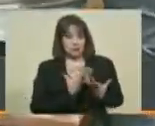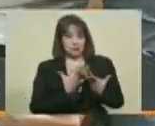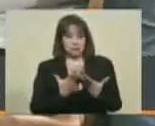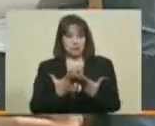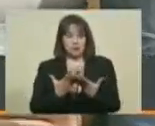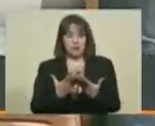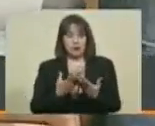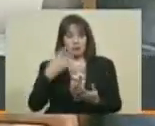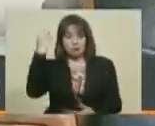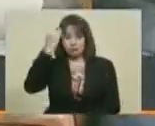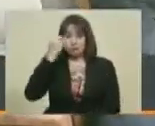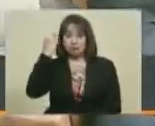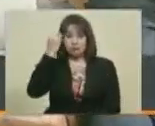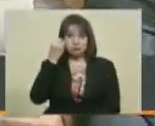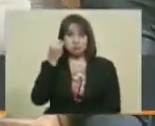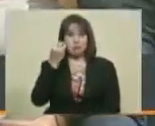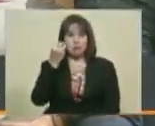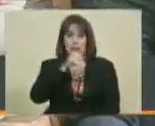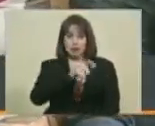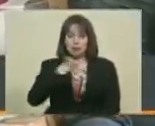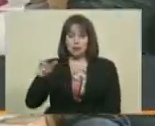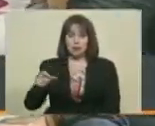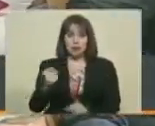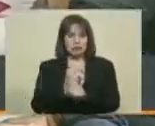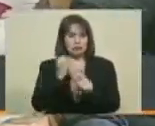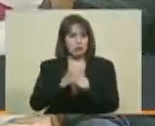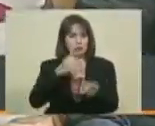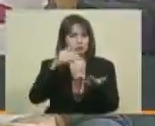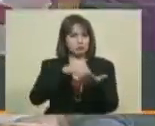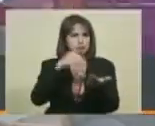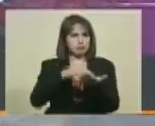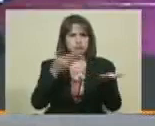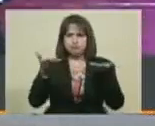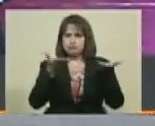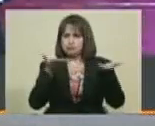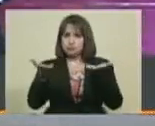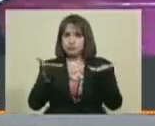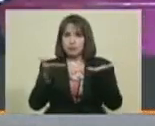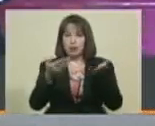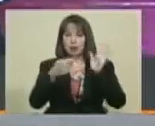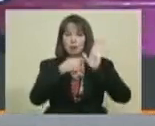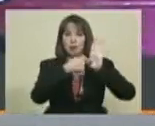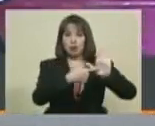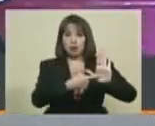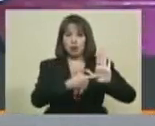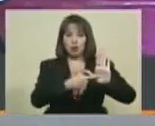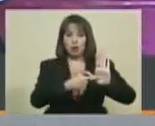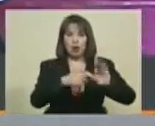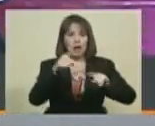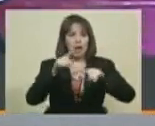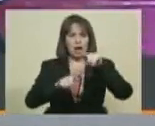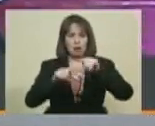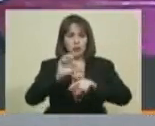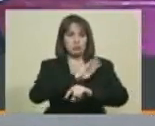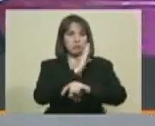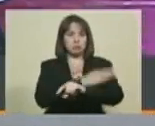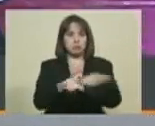crítica, la clase obrera señaló las potencialidades, los